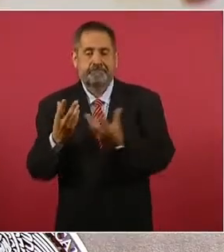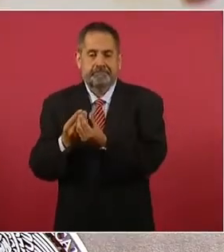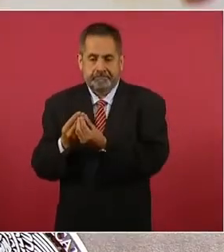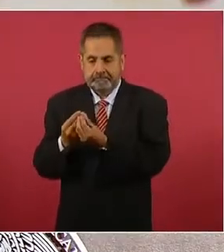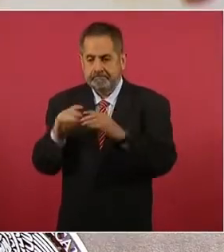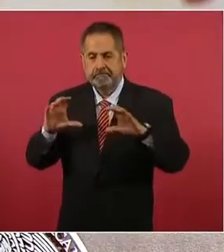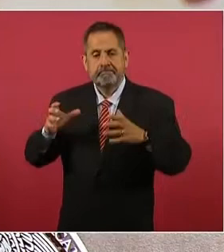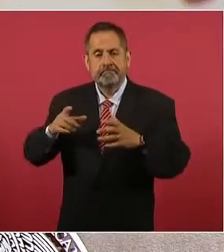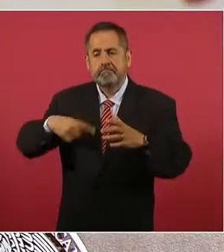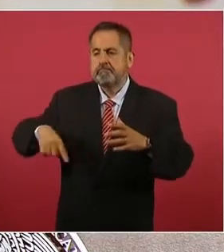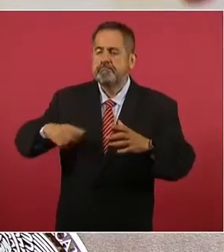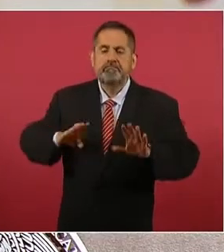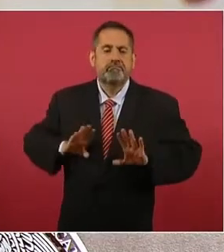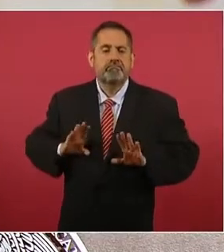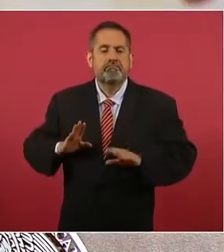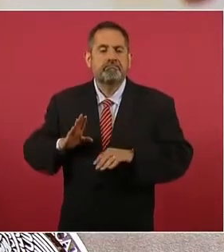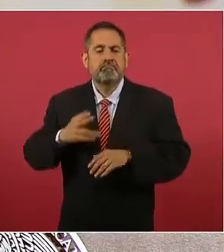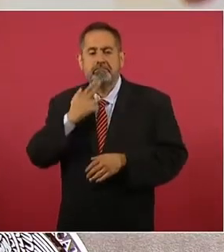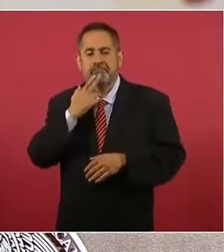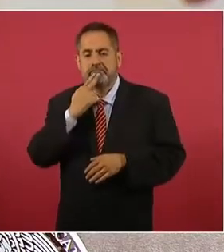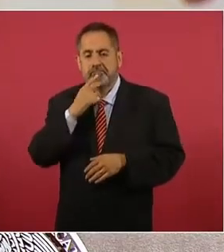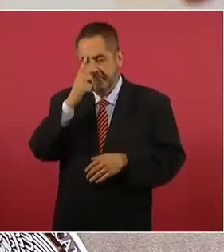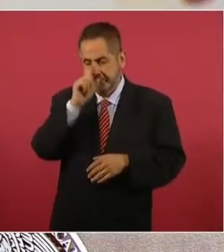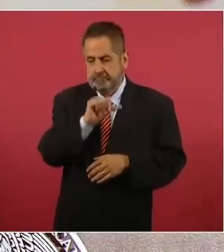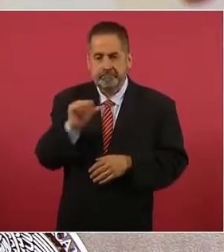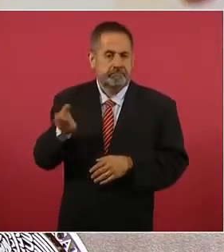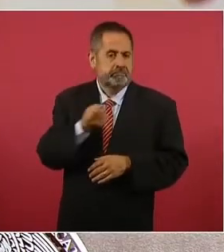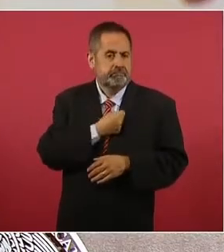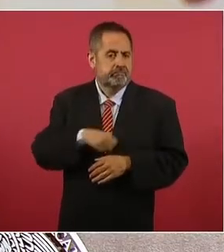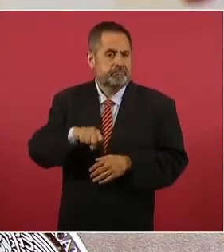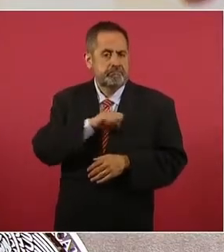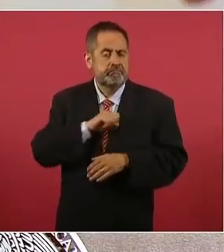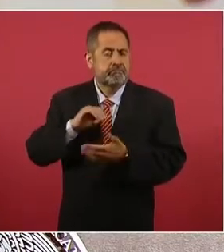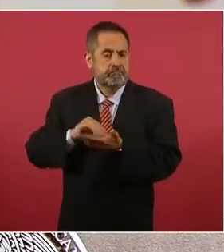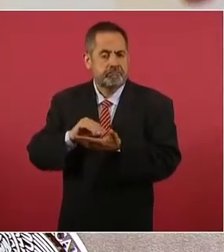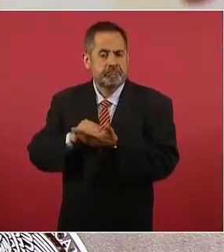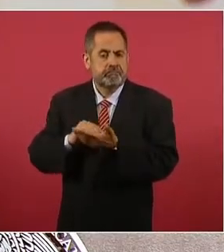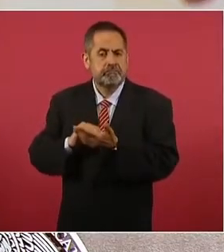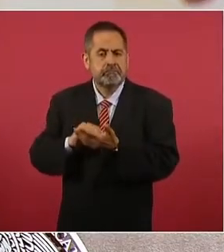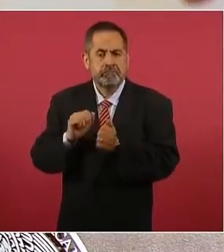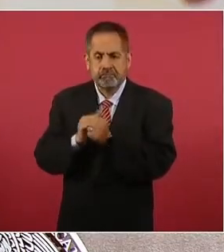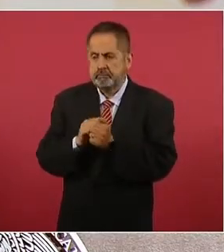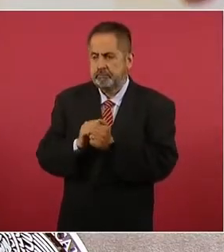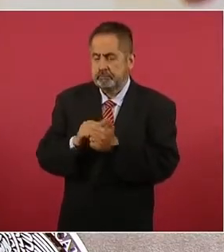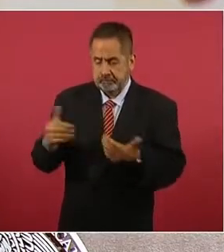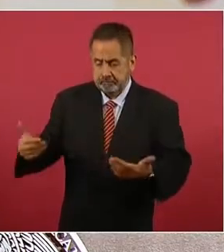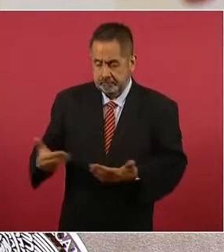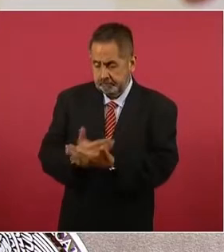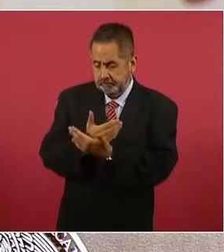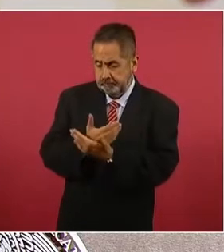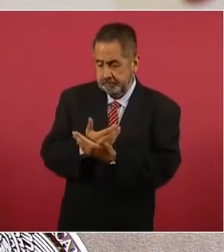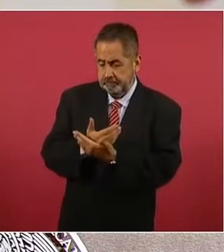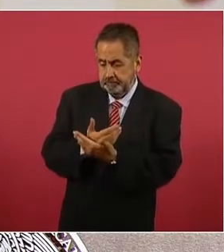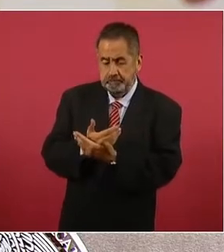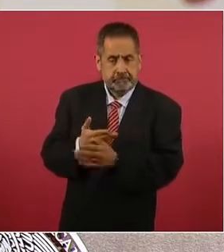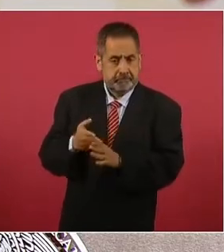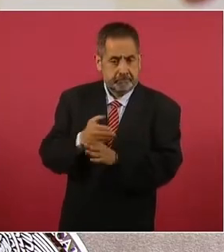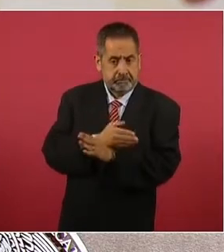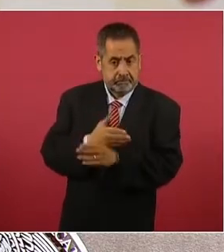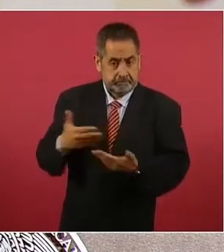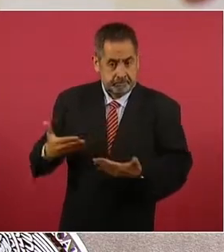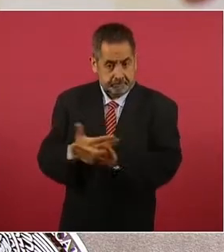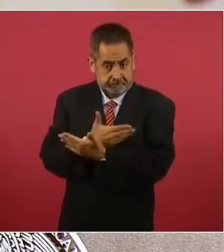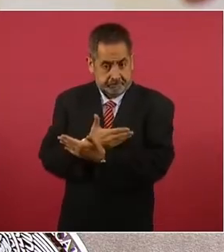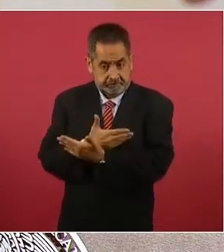un bien único, que es mantener al ser humano desde su nacimiento o desde antes